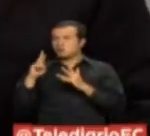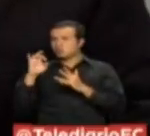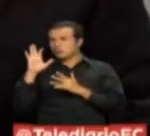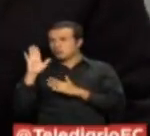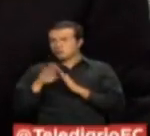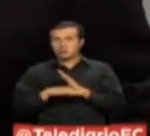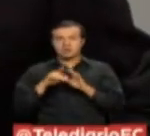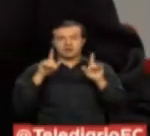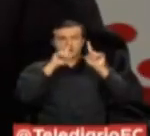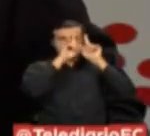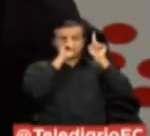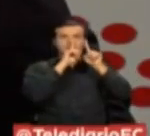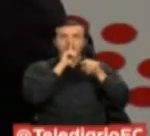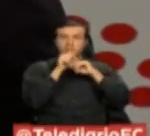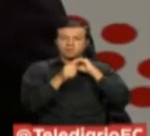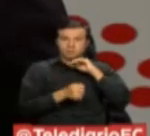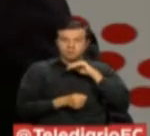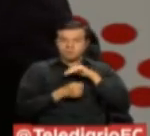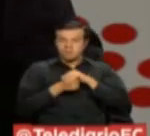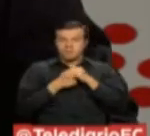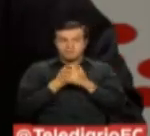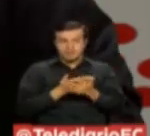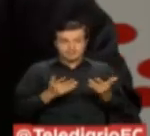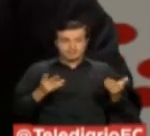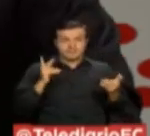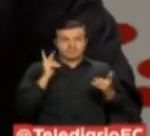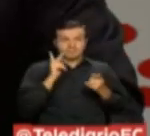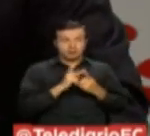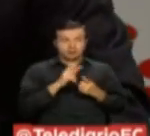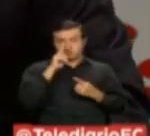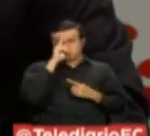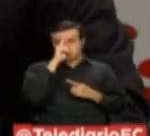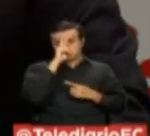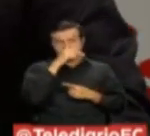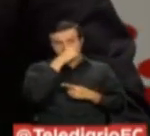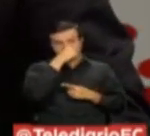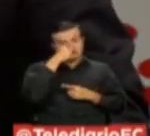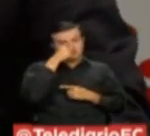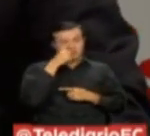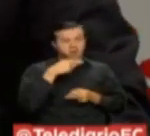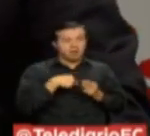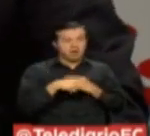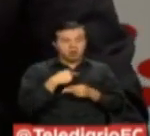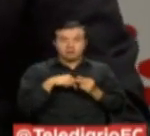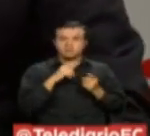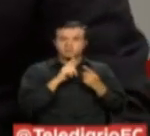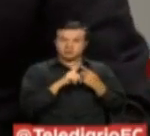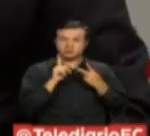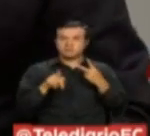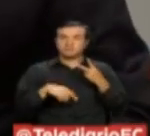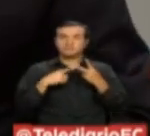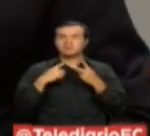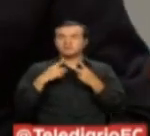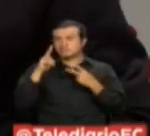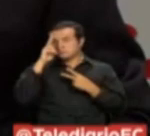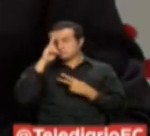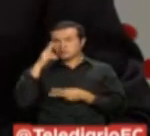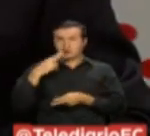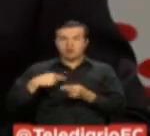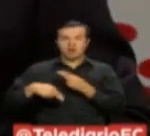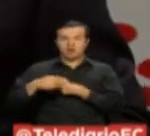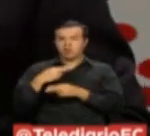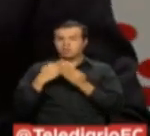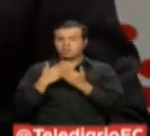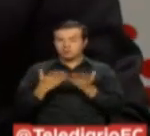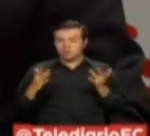empresas fantasmas no solo tienen que ver, no solo son herramientas para el narcodinero, también lo son para el lavado de activos